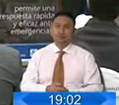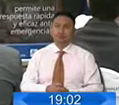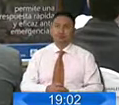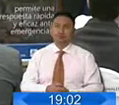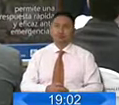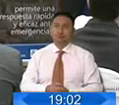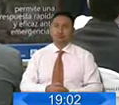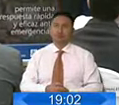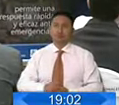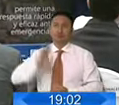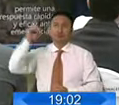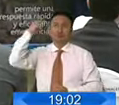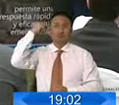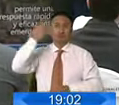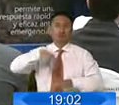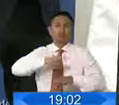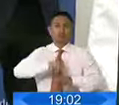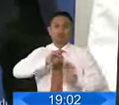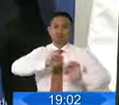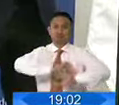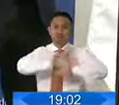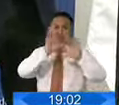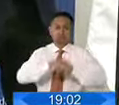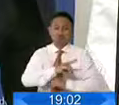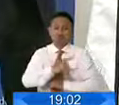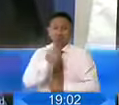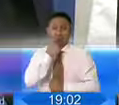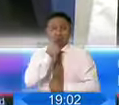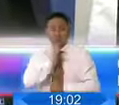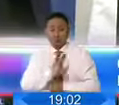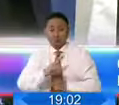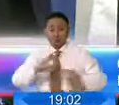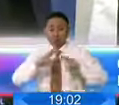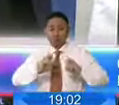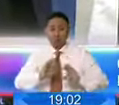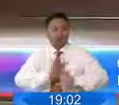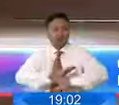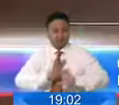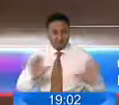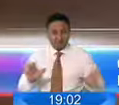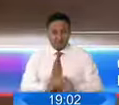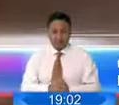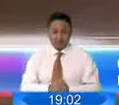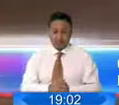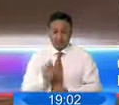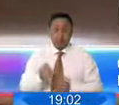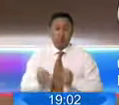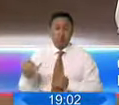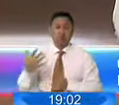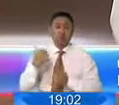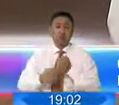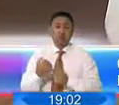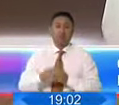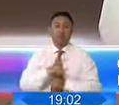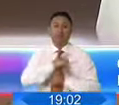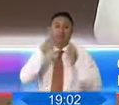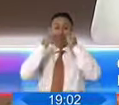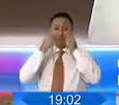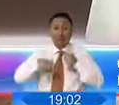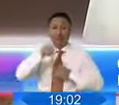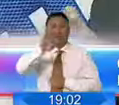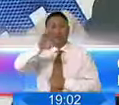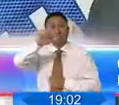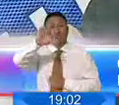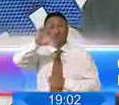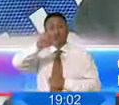Desde el gobierno nacional son claros y prefieren no intervenir en el desarrollo de las investigaciones del último escándalo presentado por el fiscal Carlos